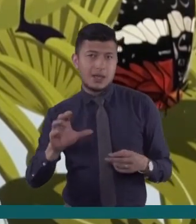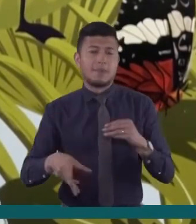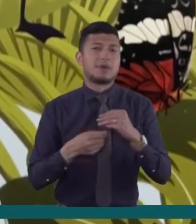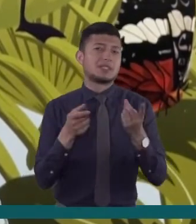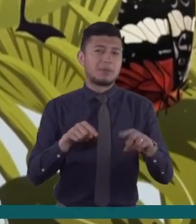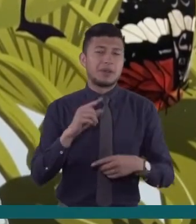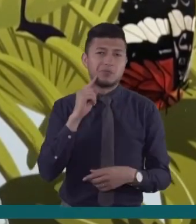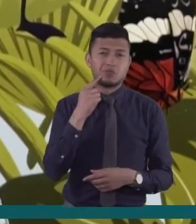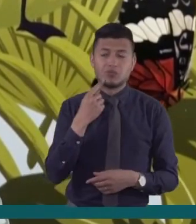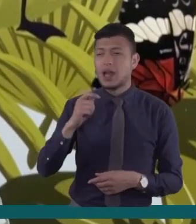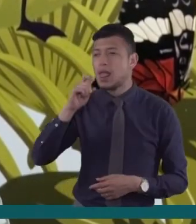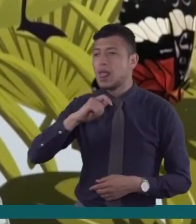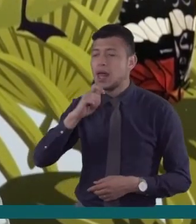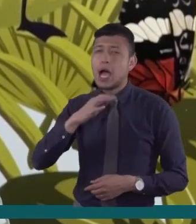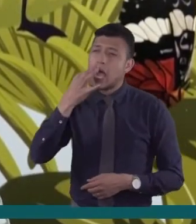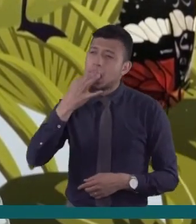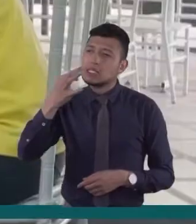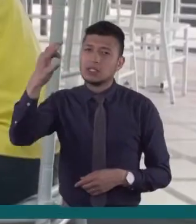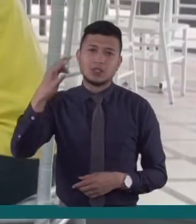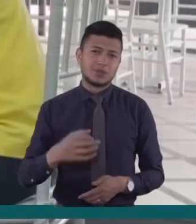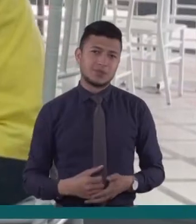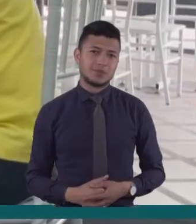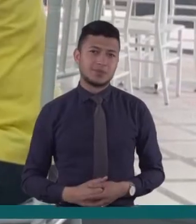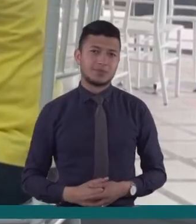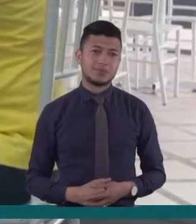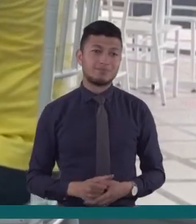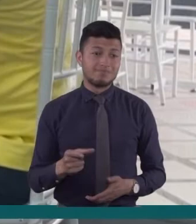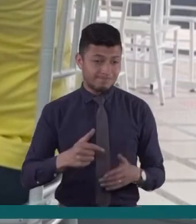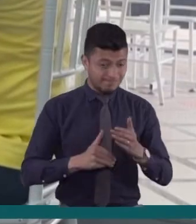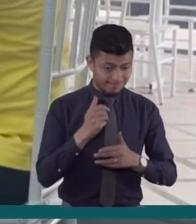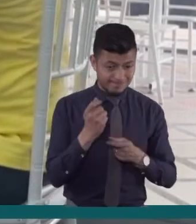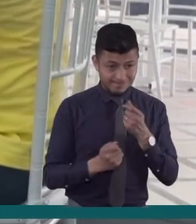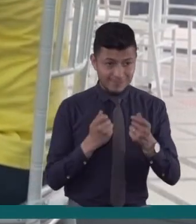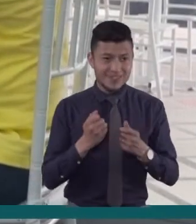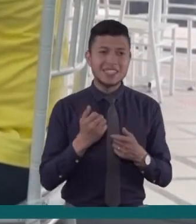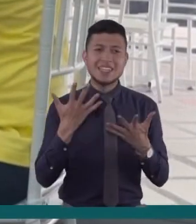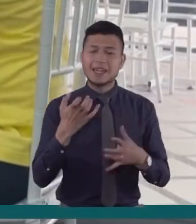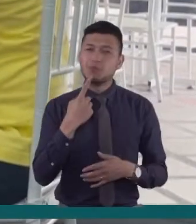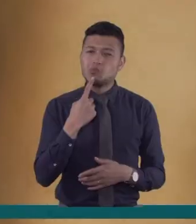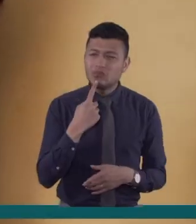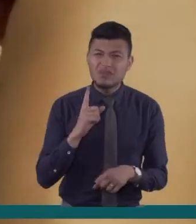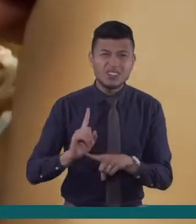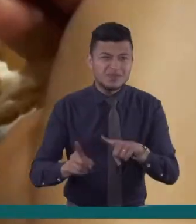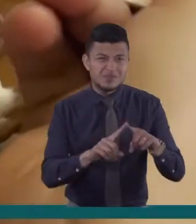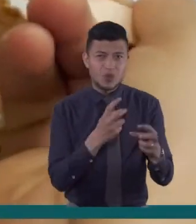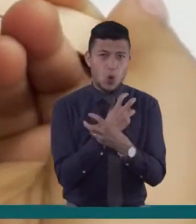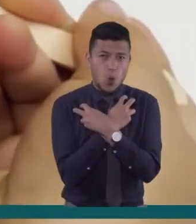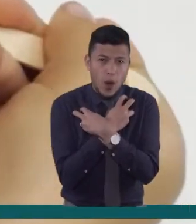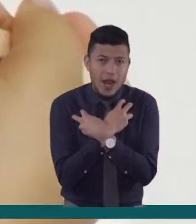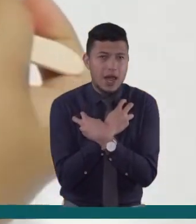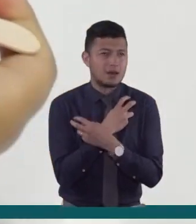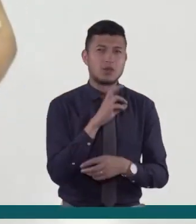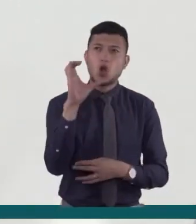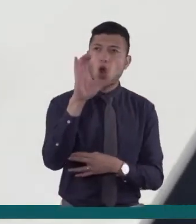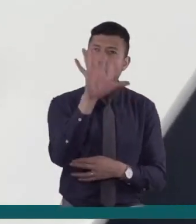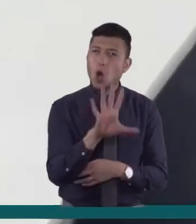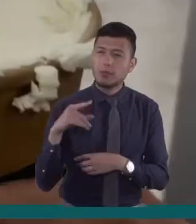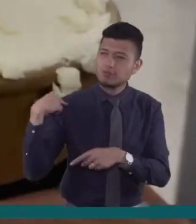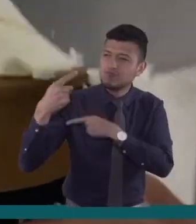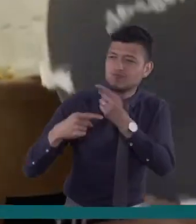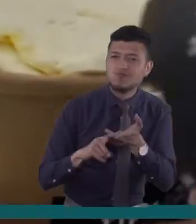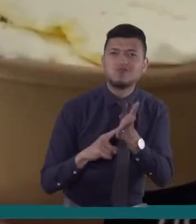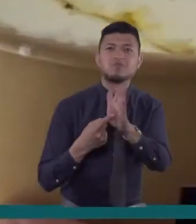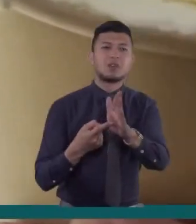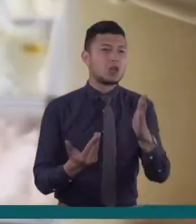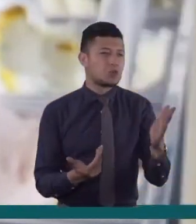la delicia de un helado con sabor a queso. Este emprendimiento busca generar muchos más sabores que resalten las tradiciones del Huila y el país y